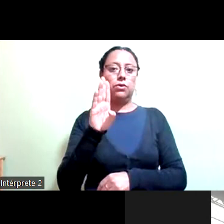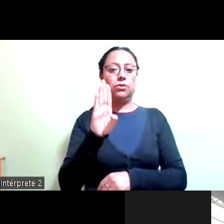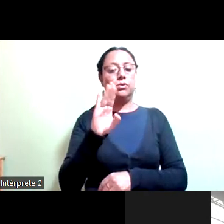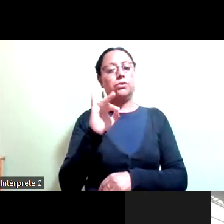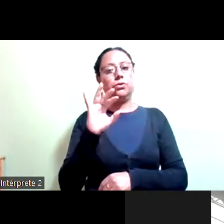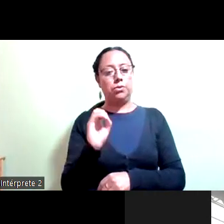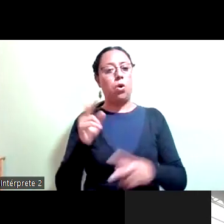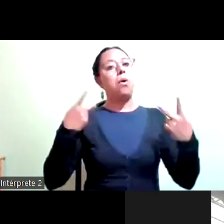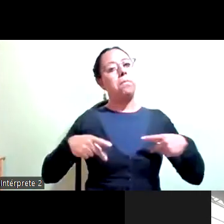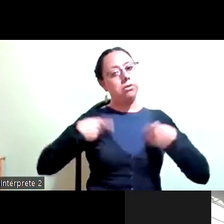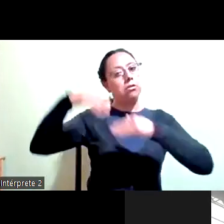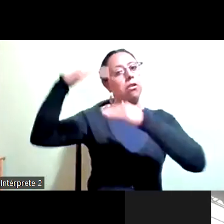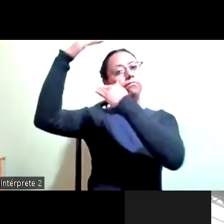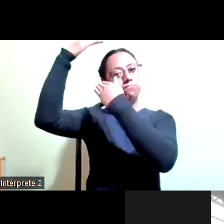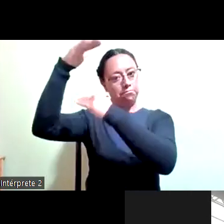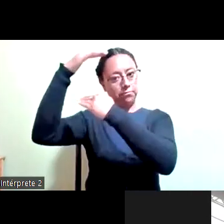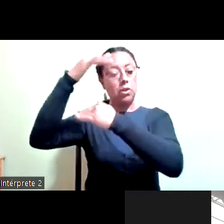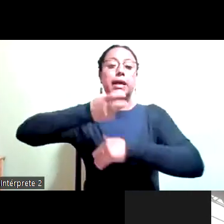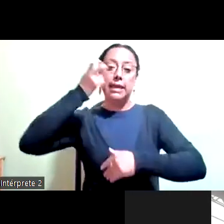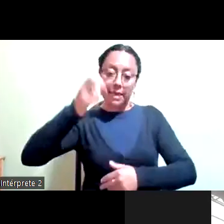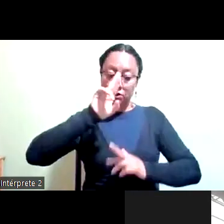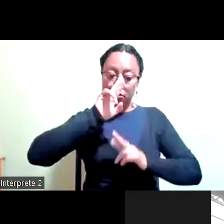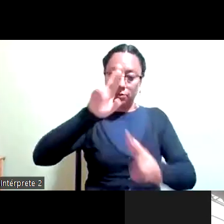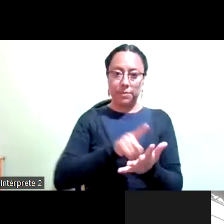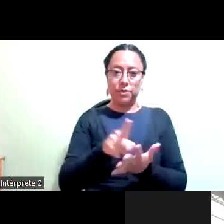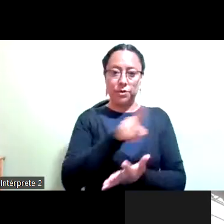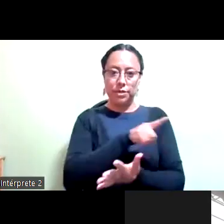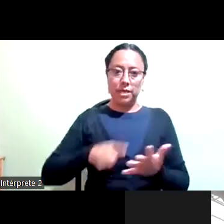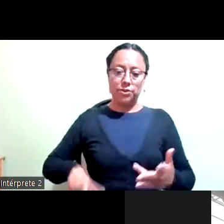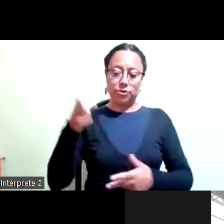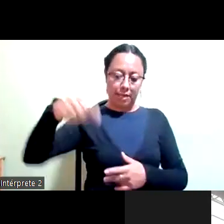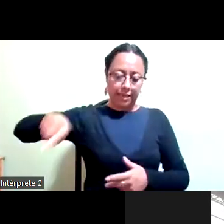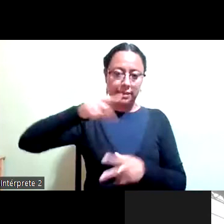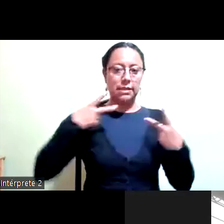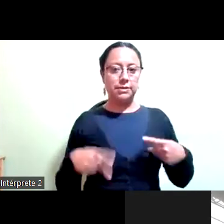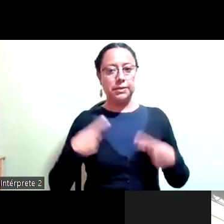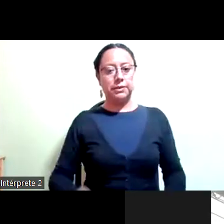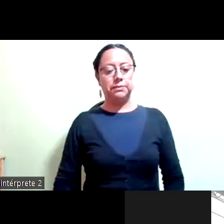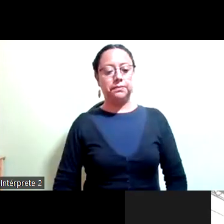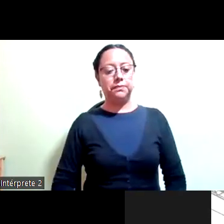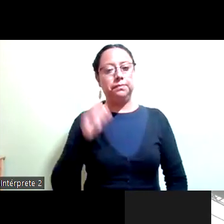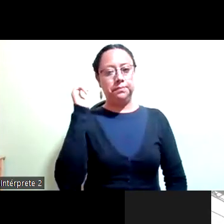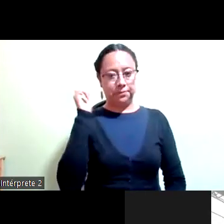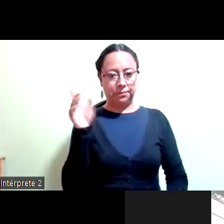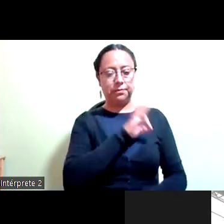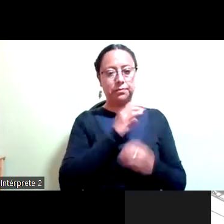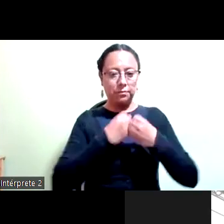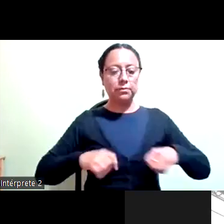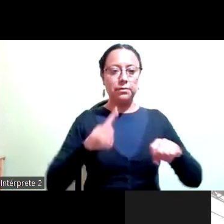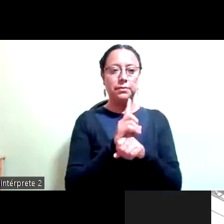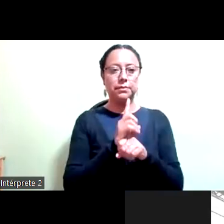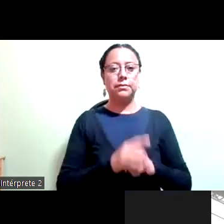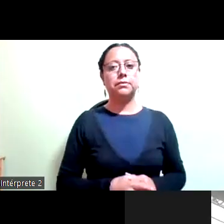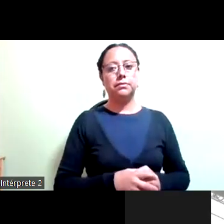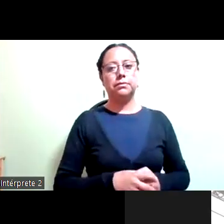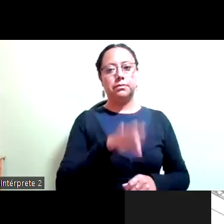forma estaremos también respetando los derechos de estas personas. Ojalá se dé también la oportunidad de poder leer